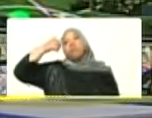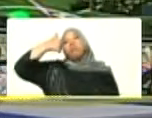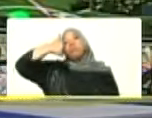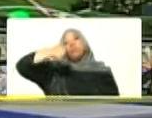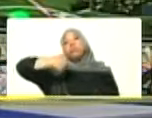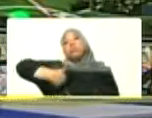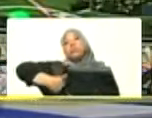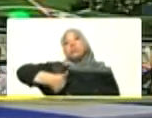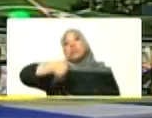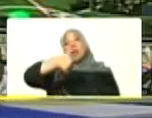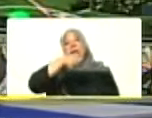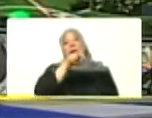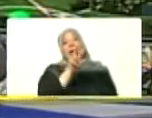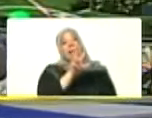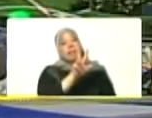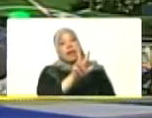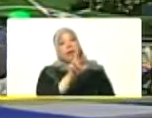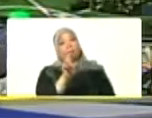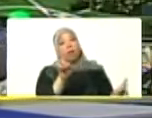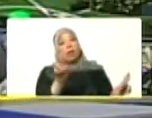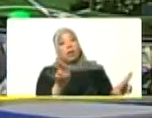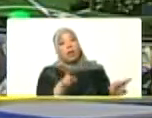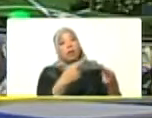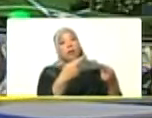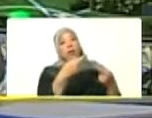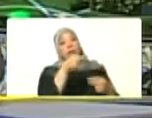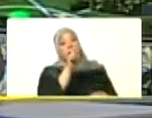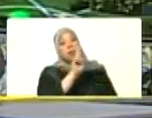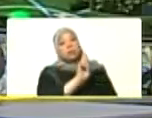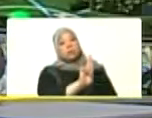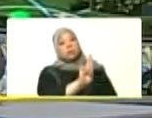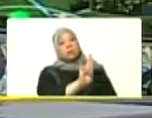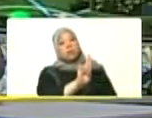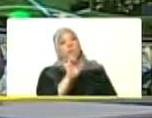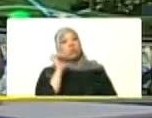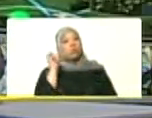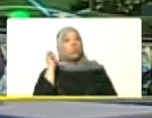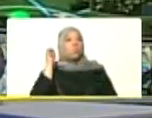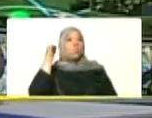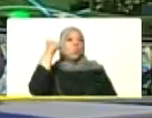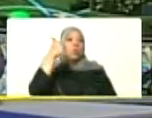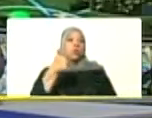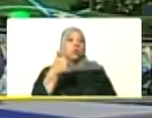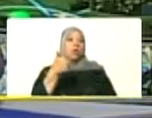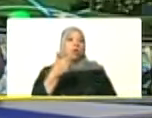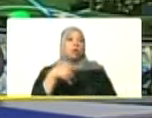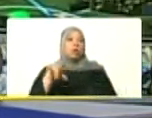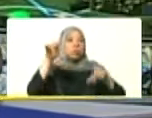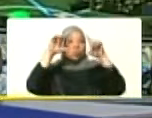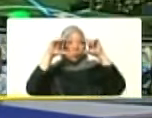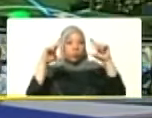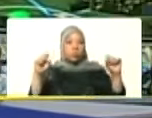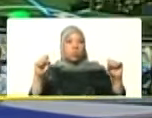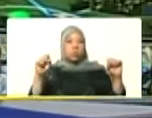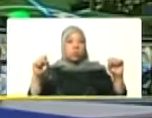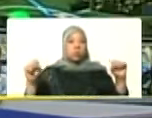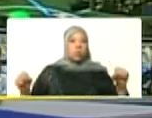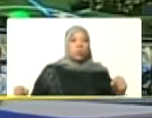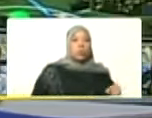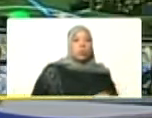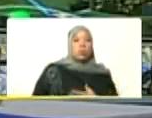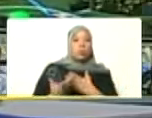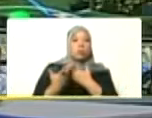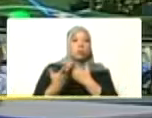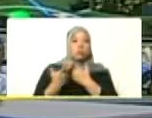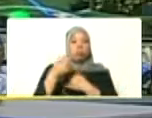3R.net expresa el nivel de madurez intelectual, teórica, política, espiritual que